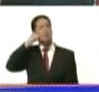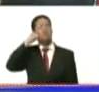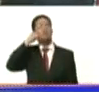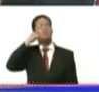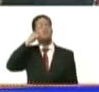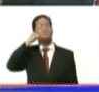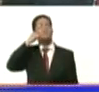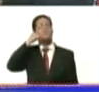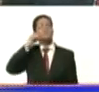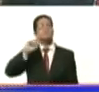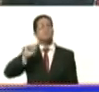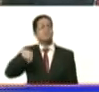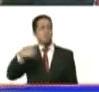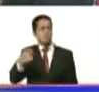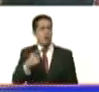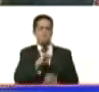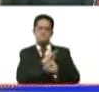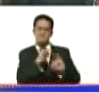días posteriores,